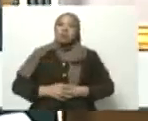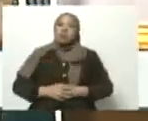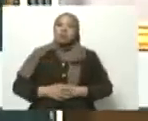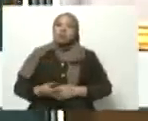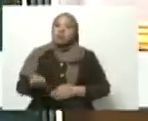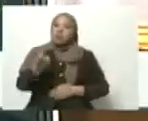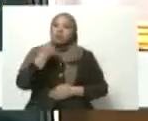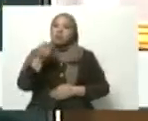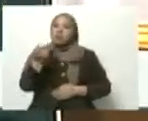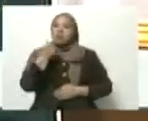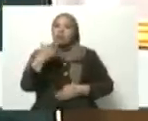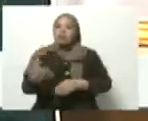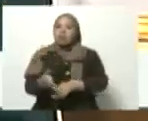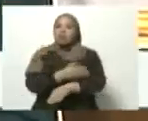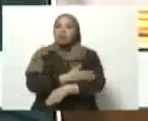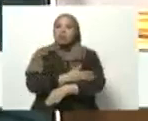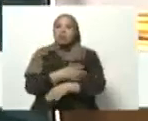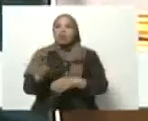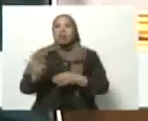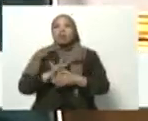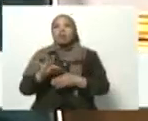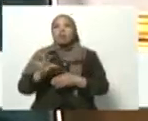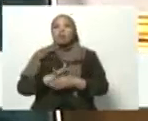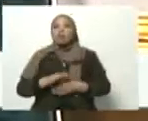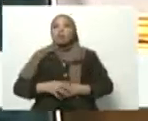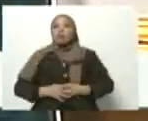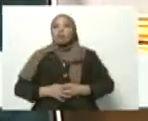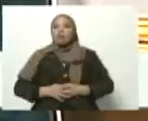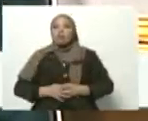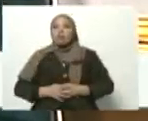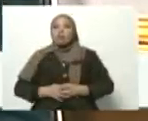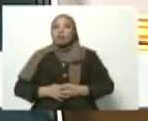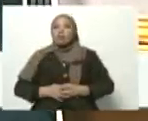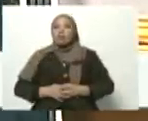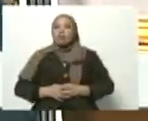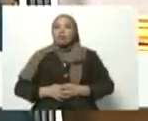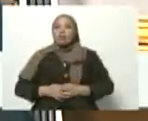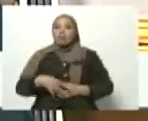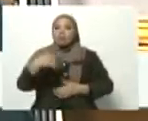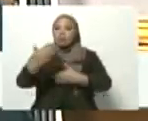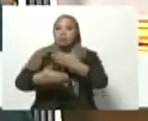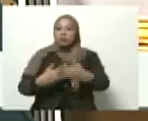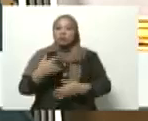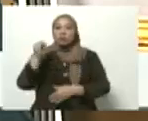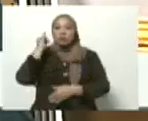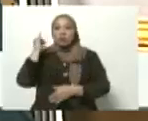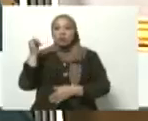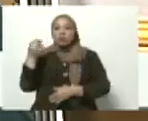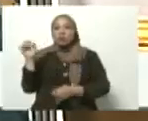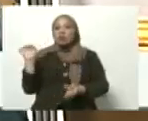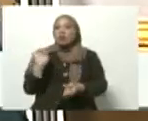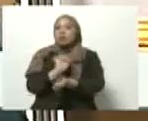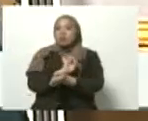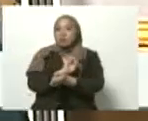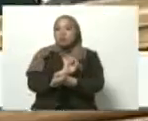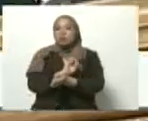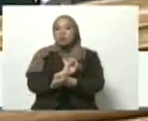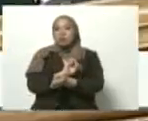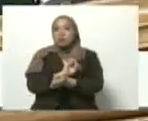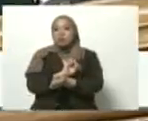al combustible, al futuro, no merezcan y deban ser castigados.